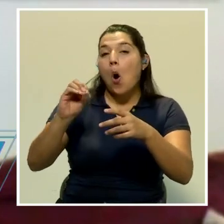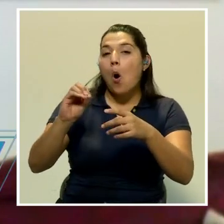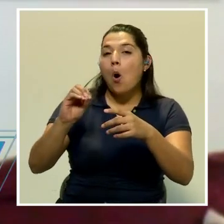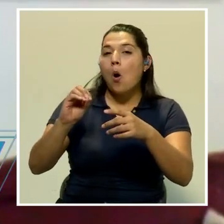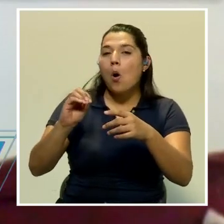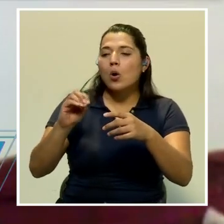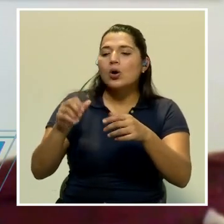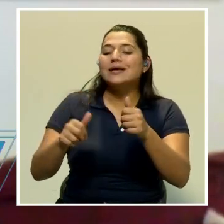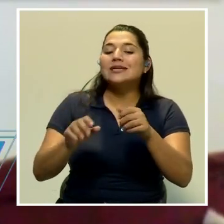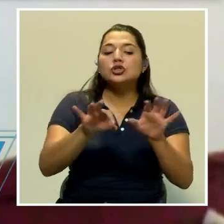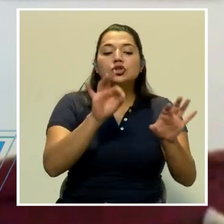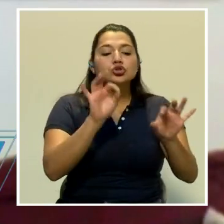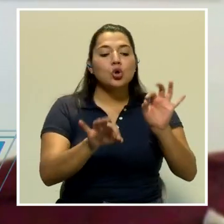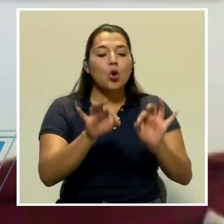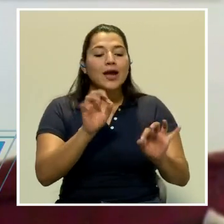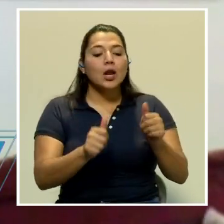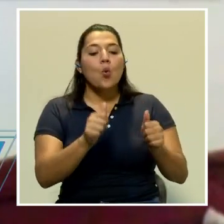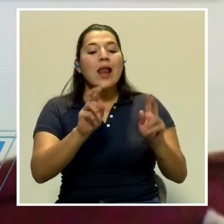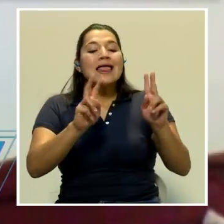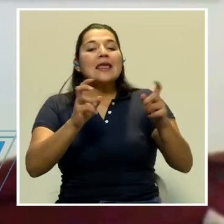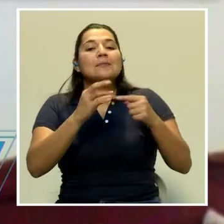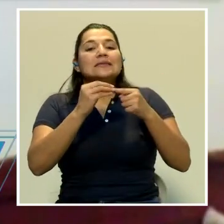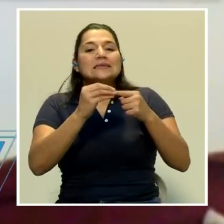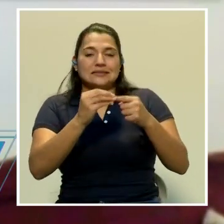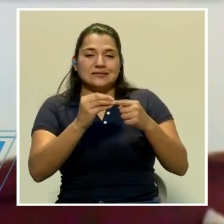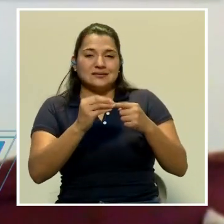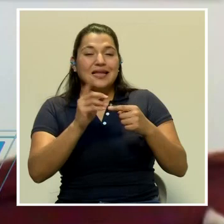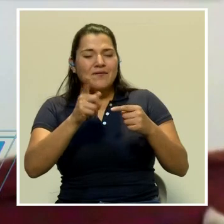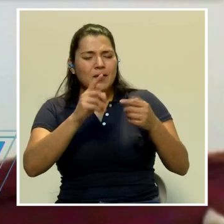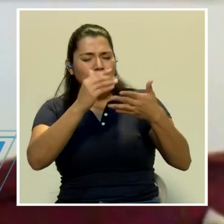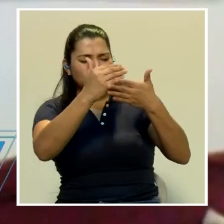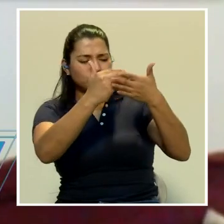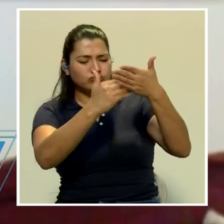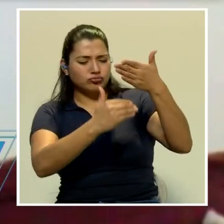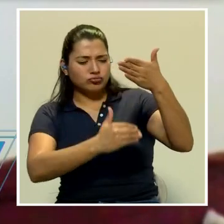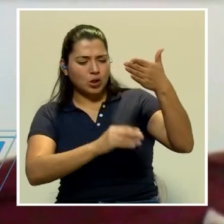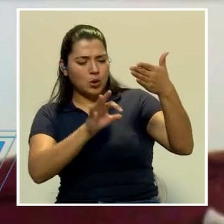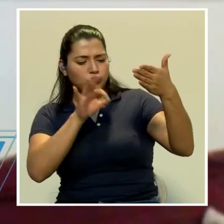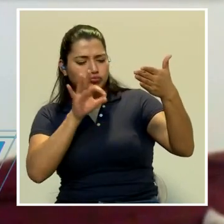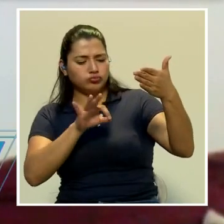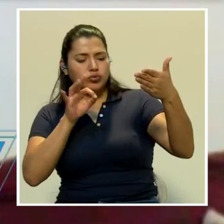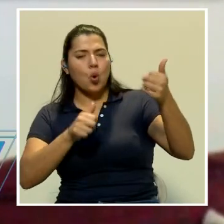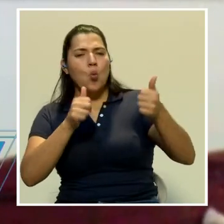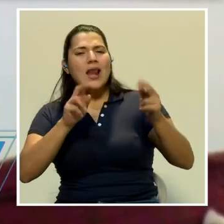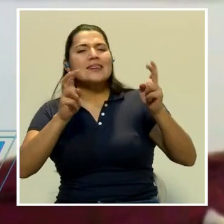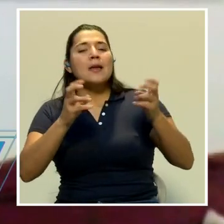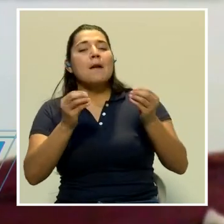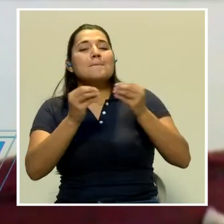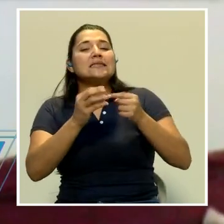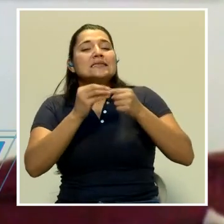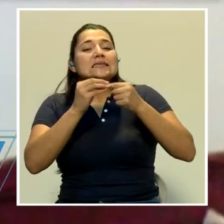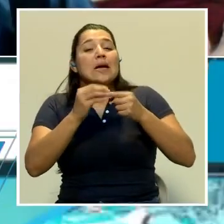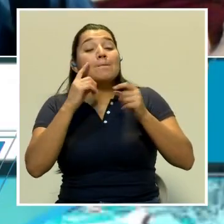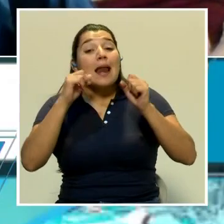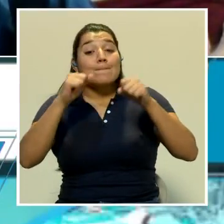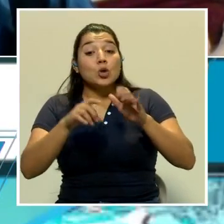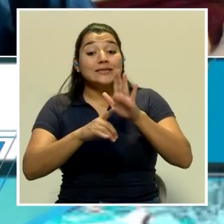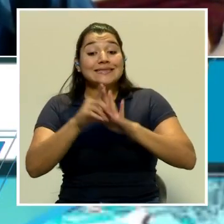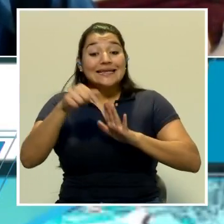contenidos académicos que van a ser los relevantes, los prioritarios para desarrollar en el año